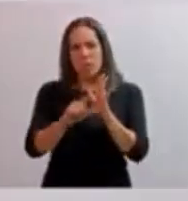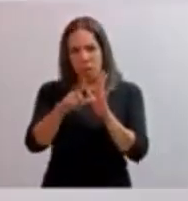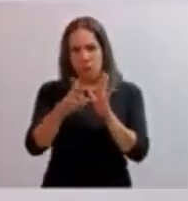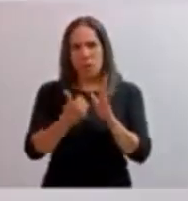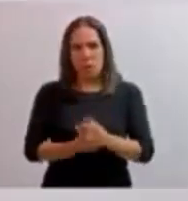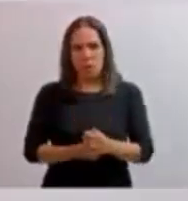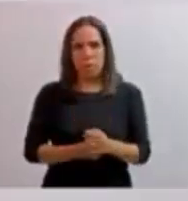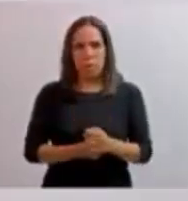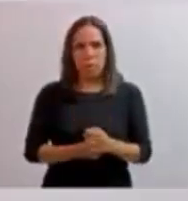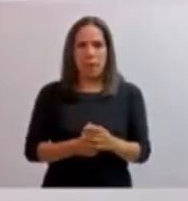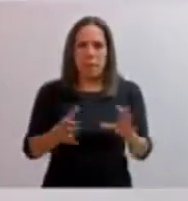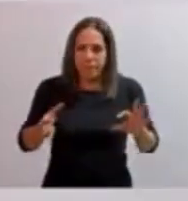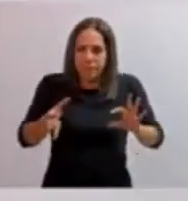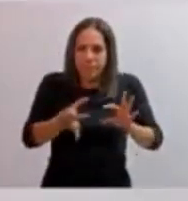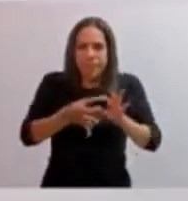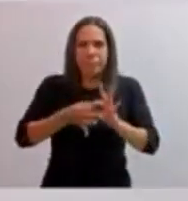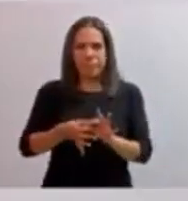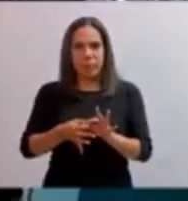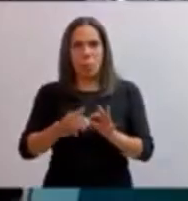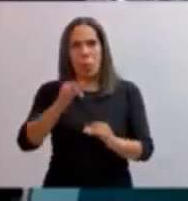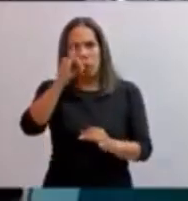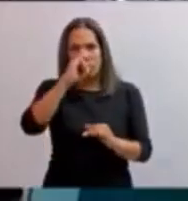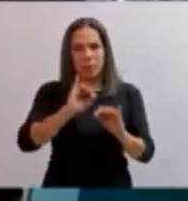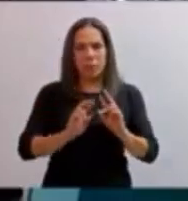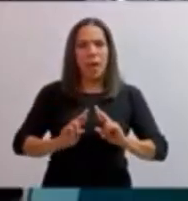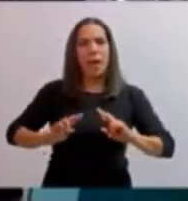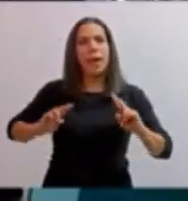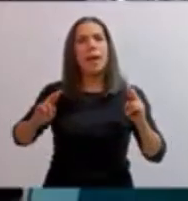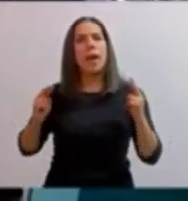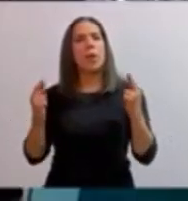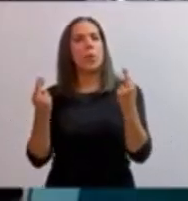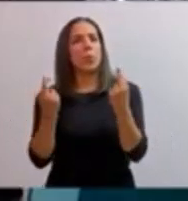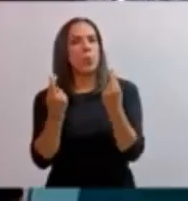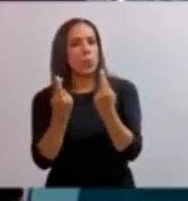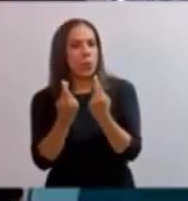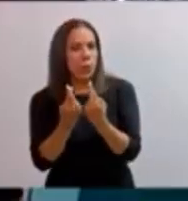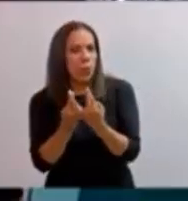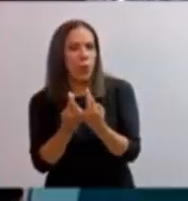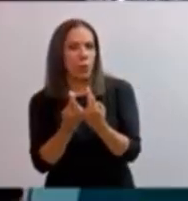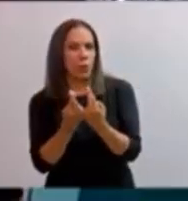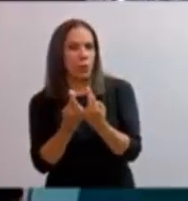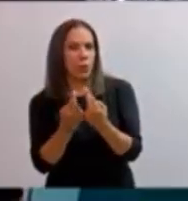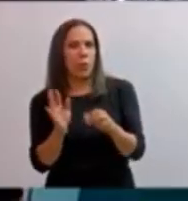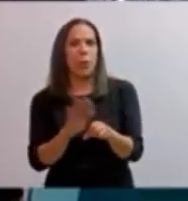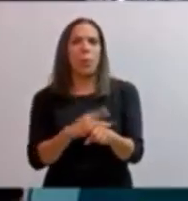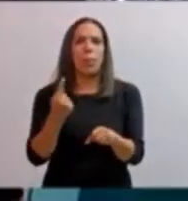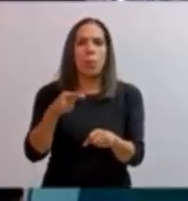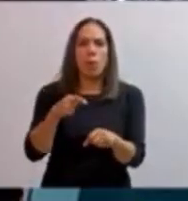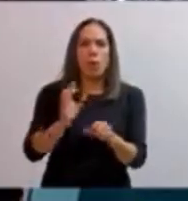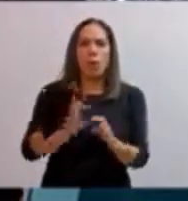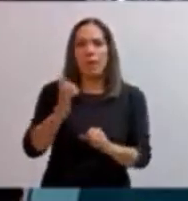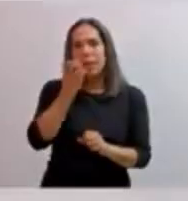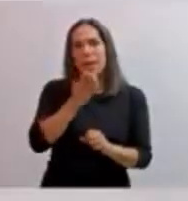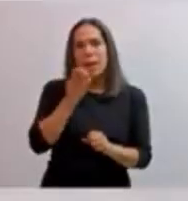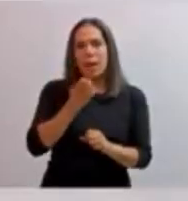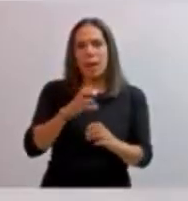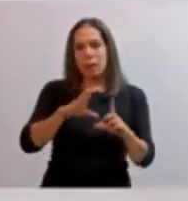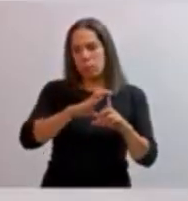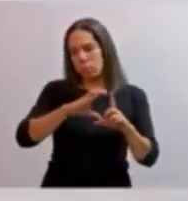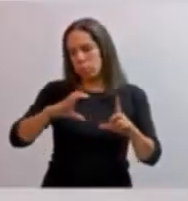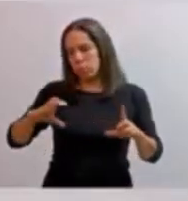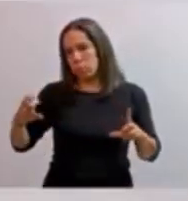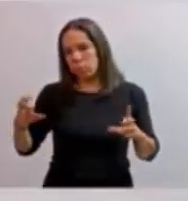4 horas en las jornadas regulares hasta 8 horas en las escuelas de tiempo completo. Básicamente